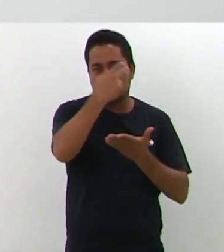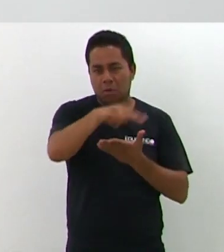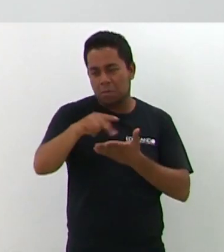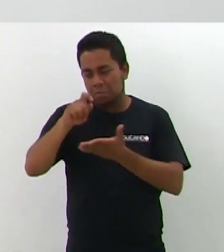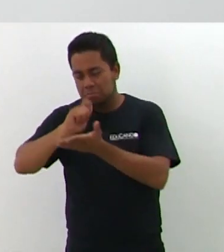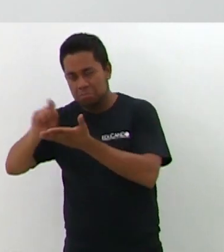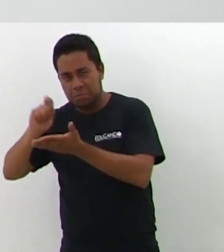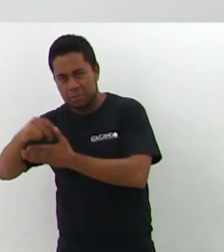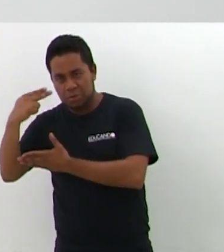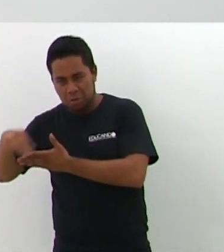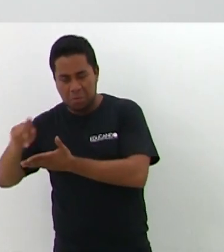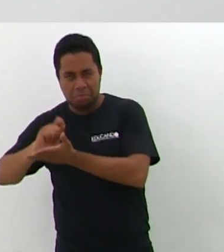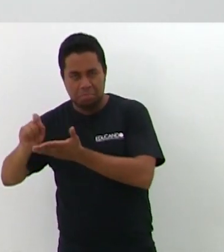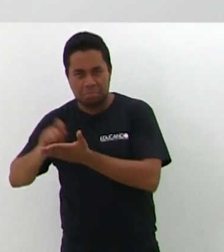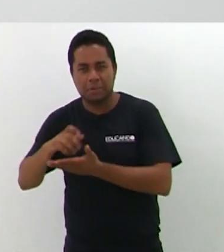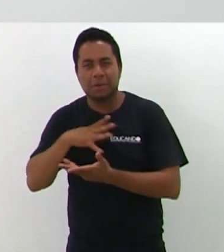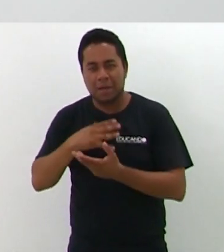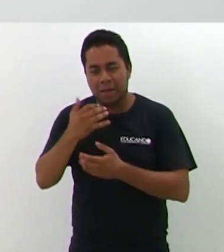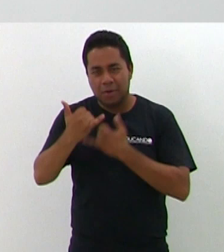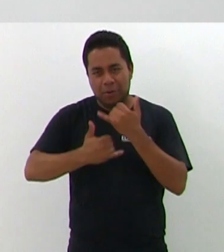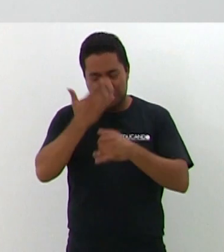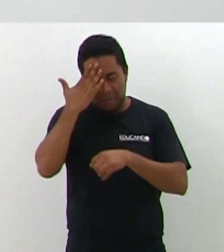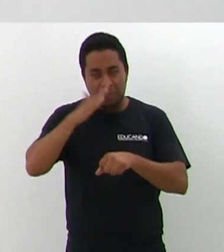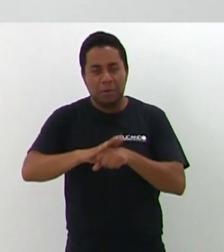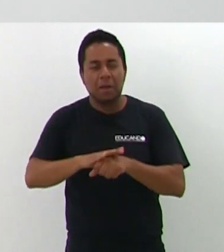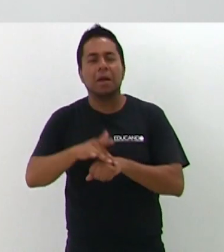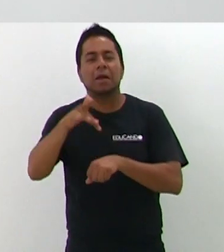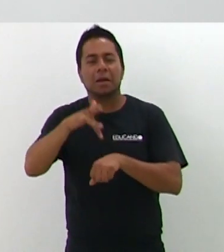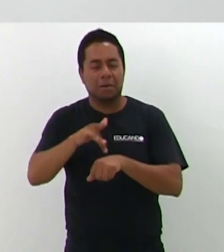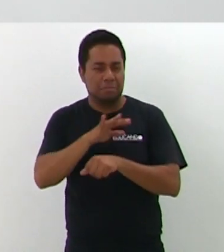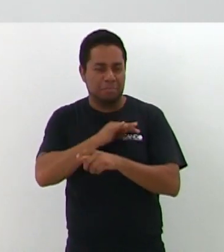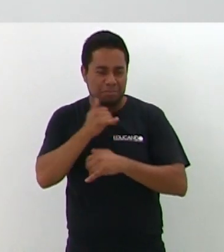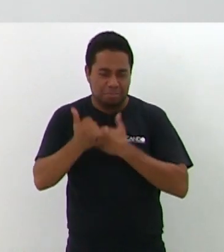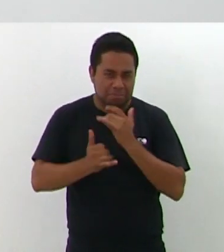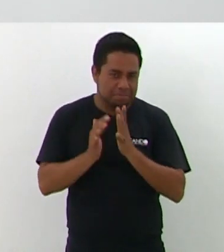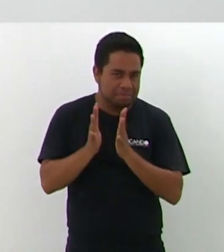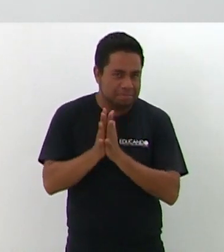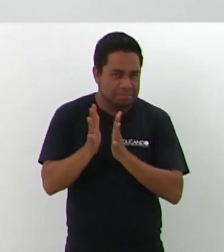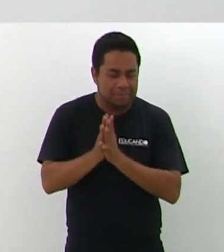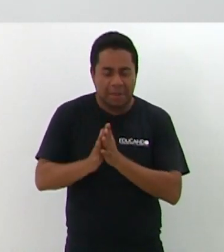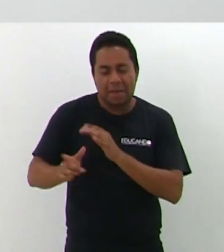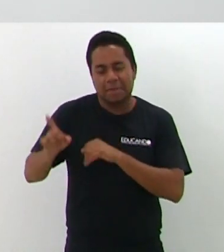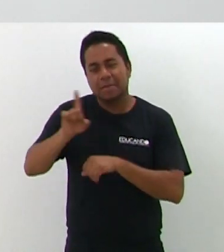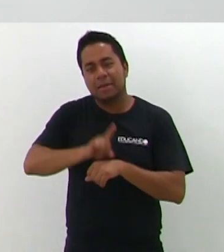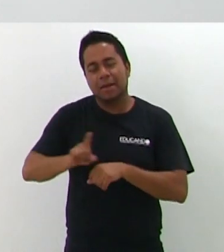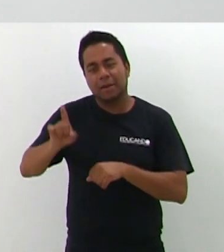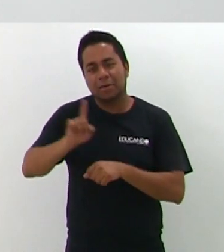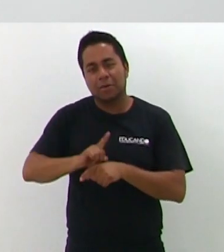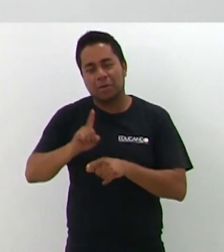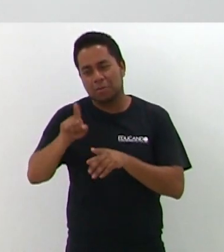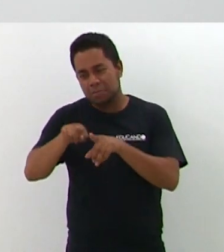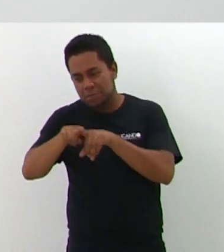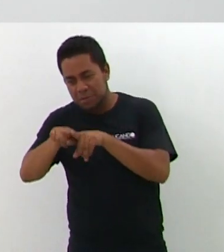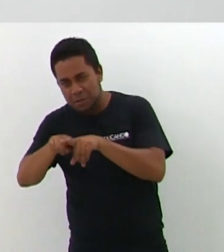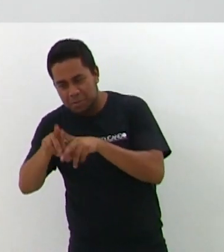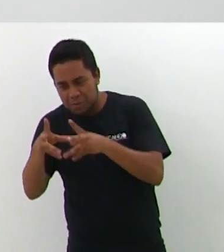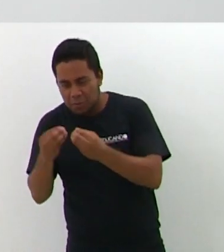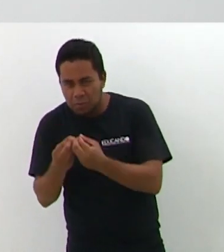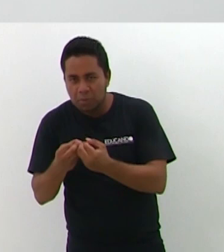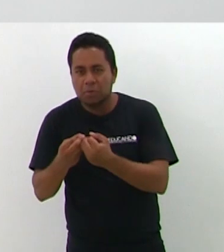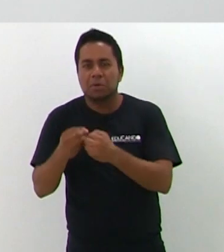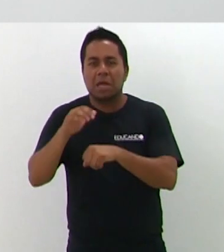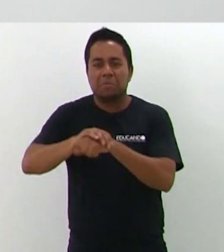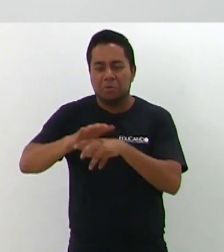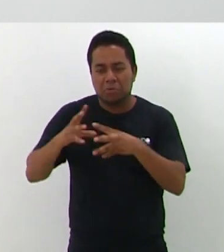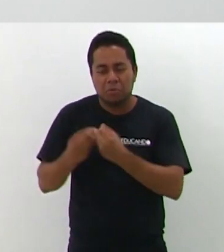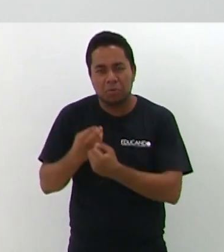y tenemos un memorama con el que puedes jugar todos los días con tus hermanos, con tus amigos, en la